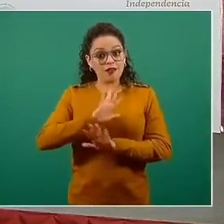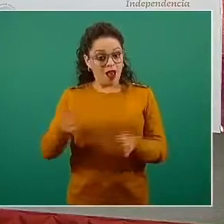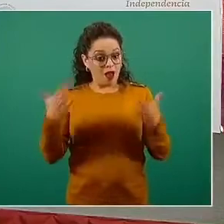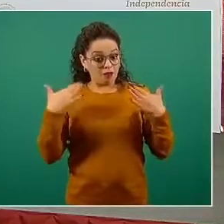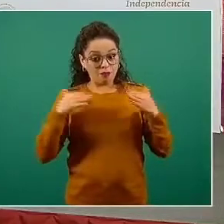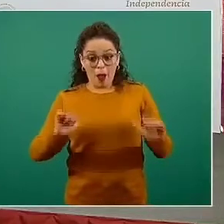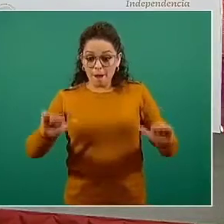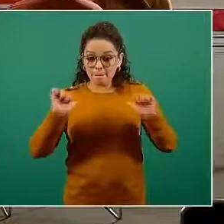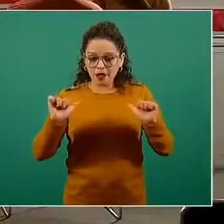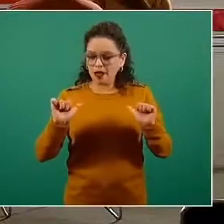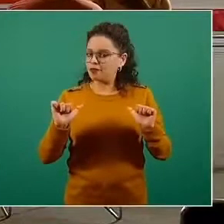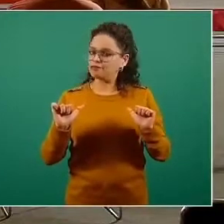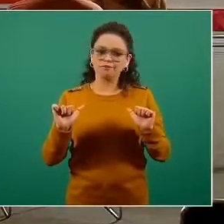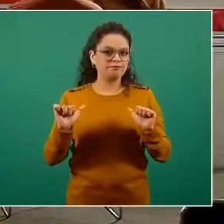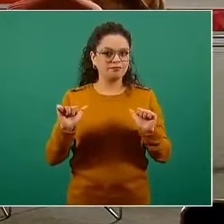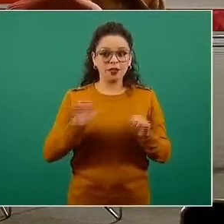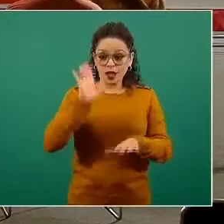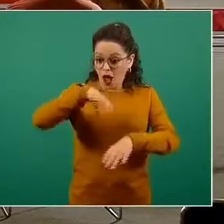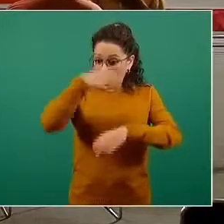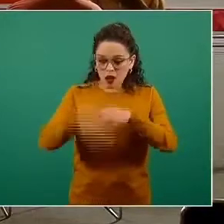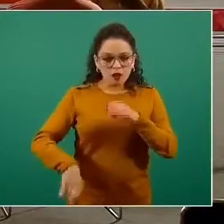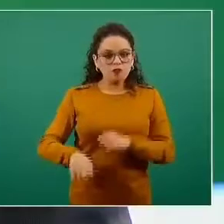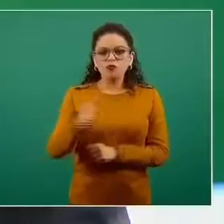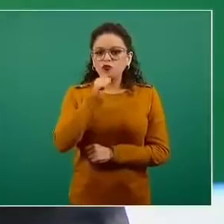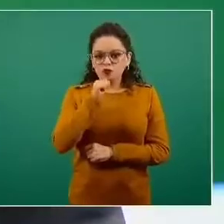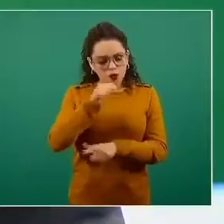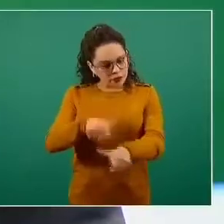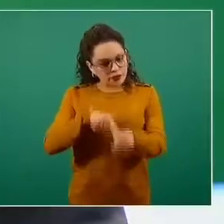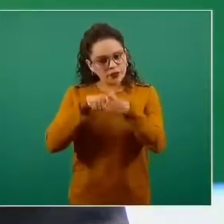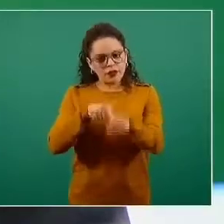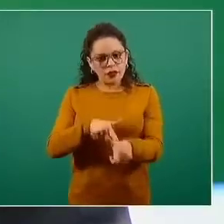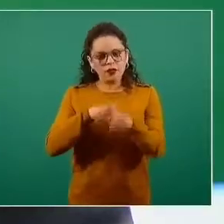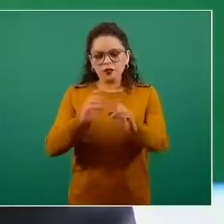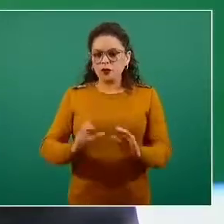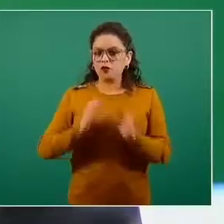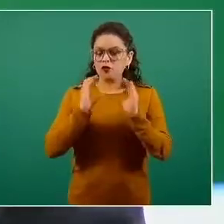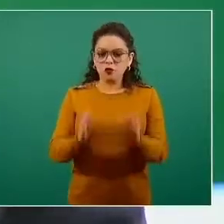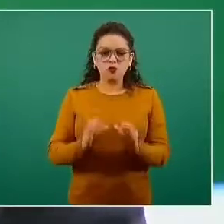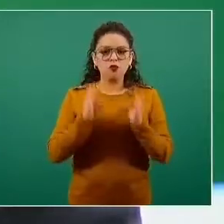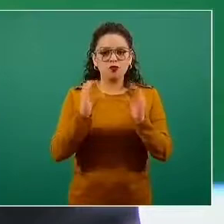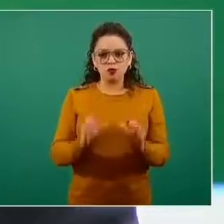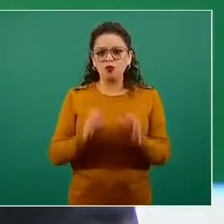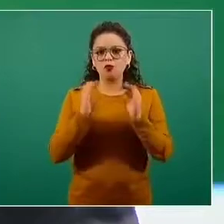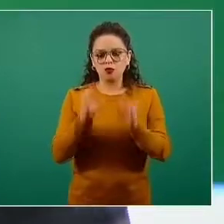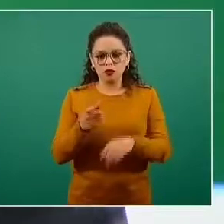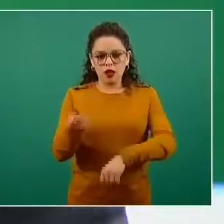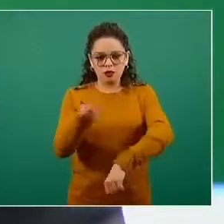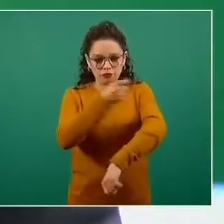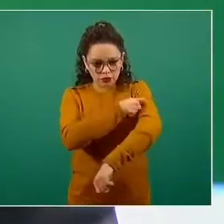ni como indicación de que se acabó la epidemia, hay que seguir con las medidas de protección, la